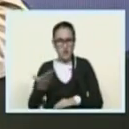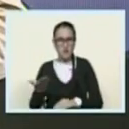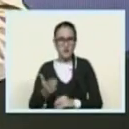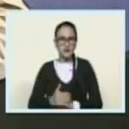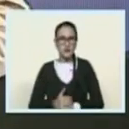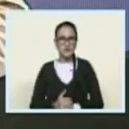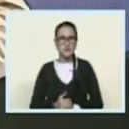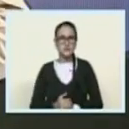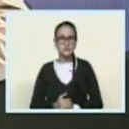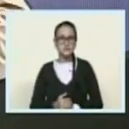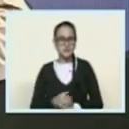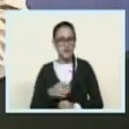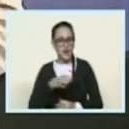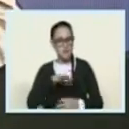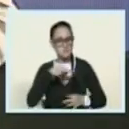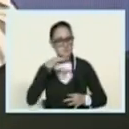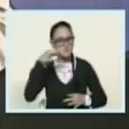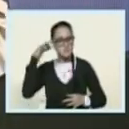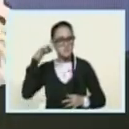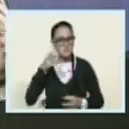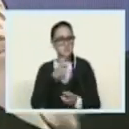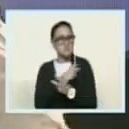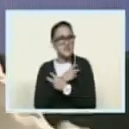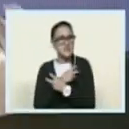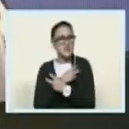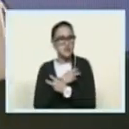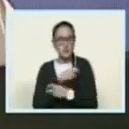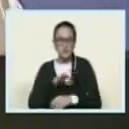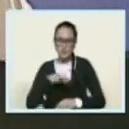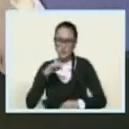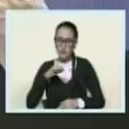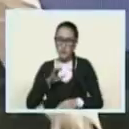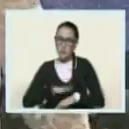la verdad espiritual que tenemos todos y todas,